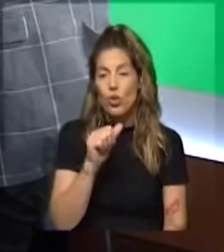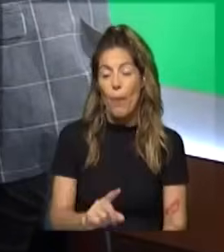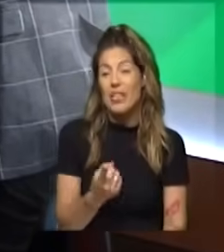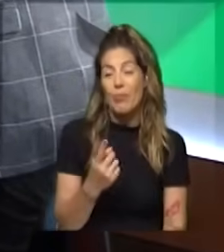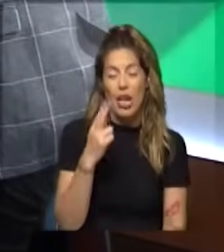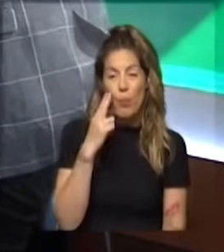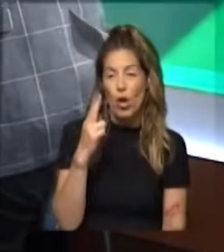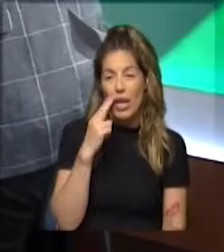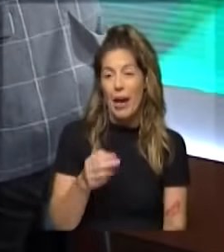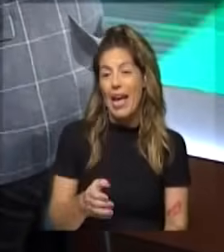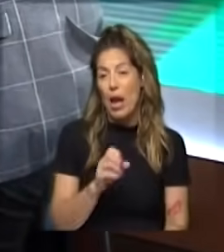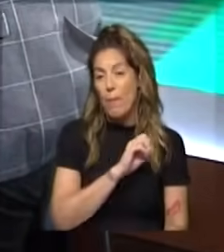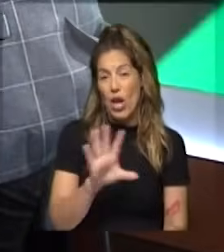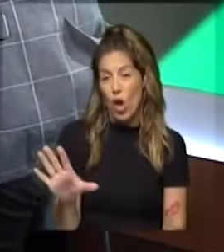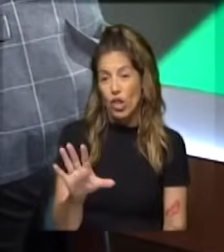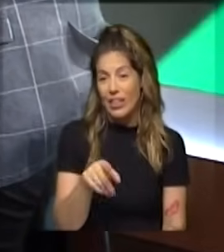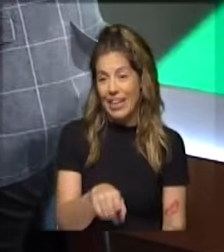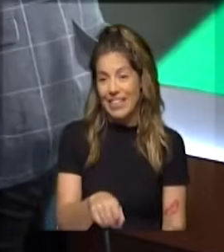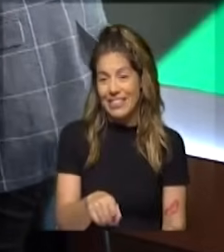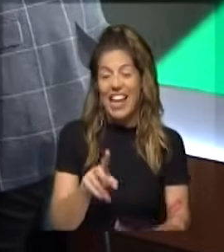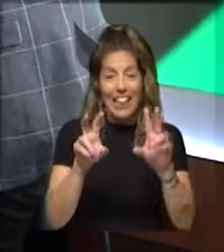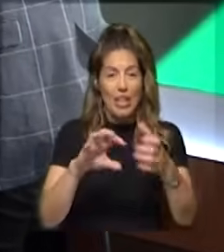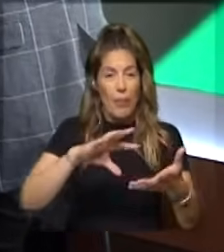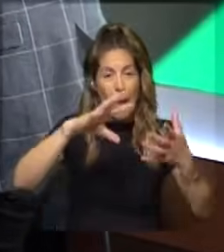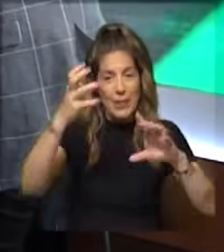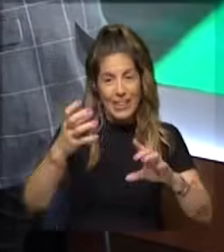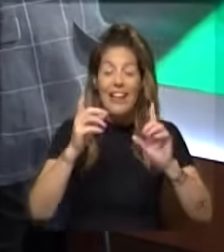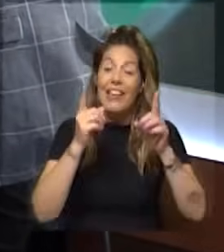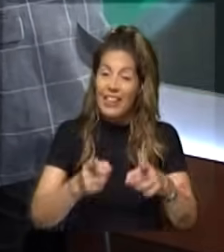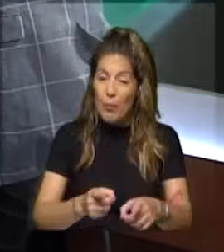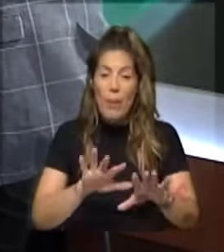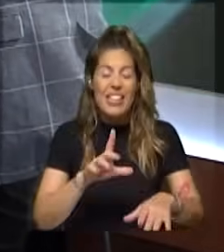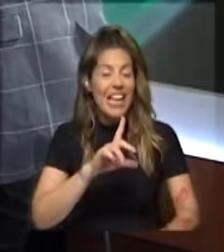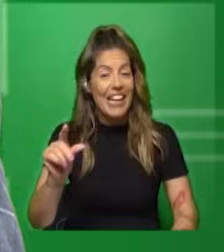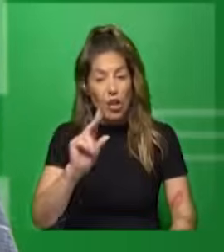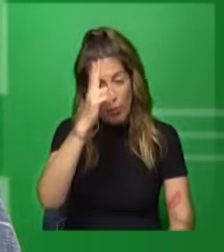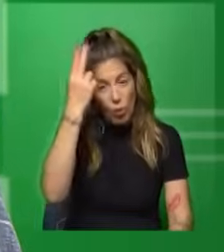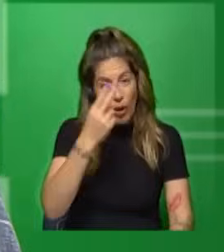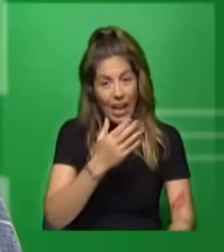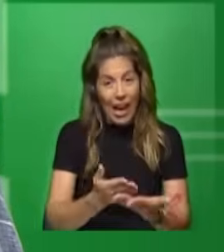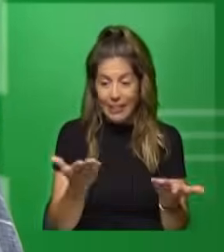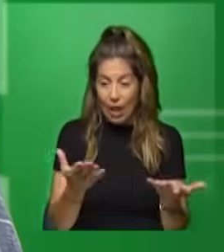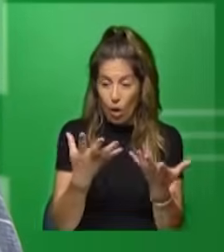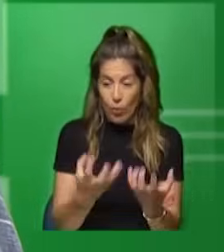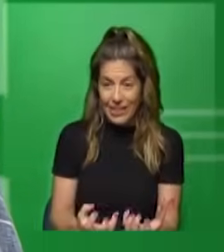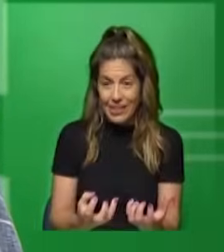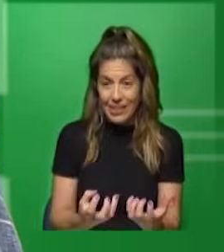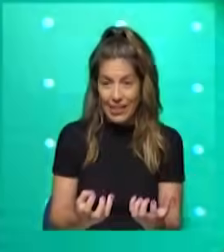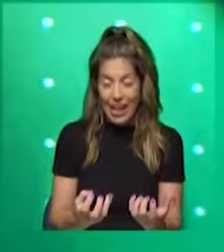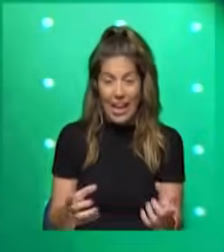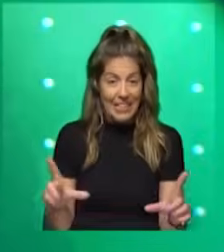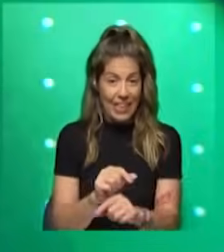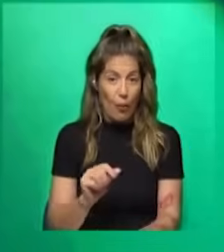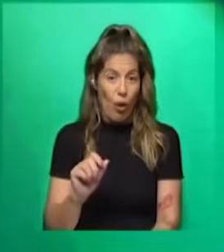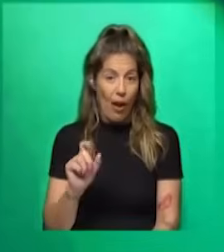principales problemas, el más dramático de todos por lejos, el asunto ambiental, que también parecía lejano para Uruguay hasta que nos tocó una sequía que nos dejó sin agua. Sí, y